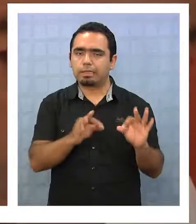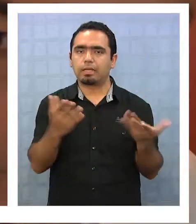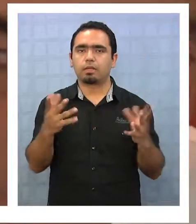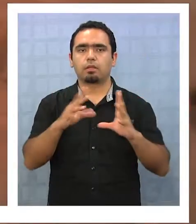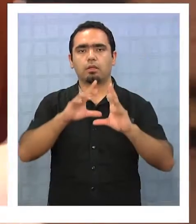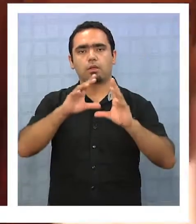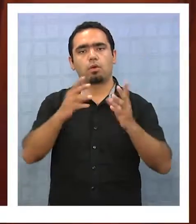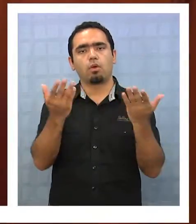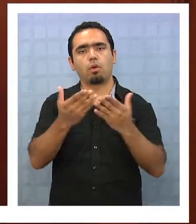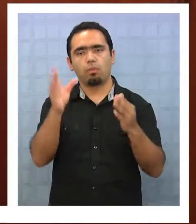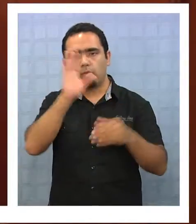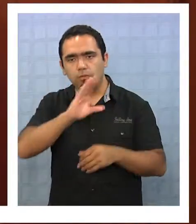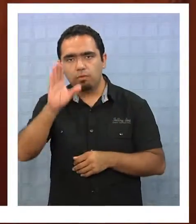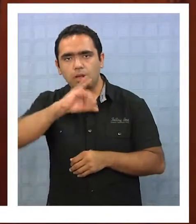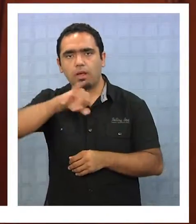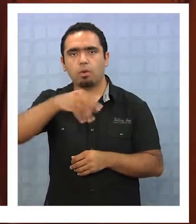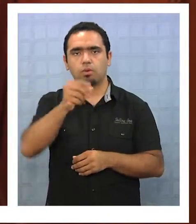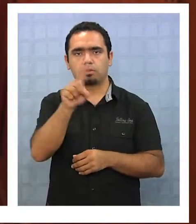del joven José Vergara.